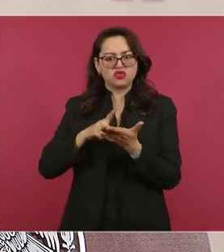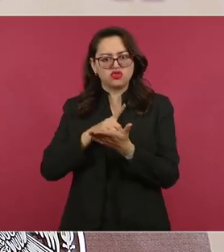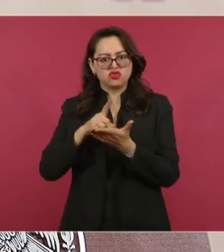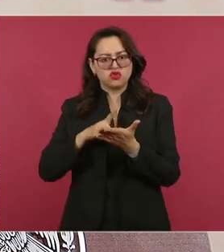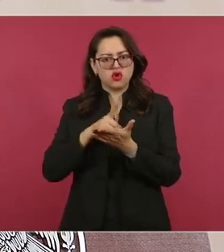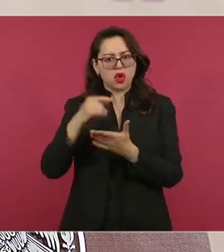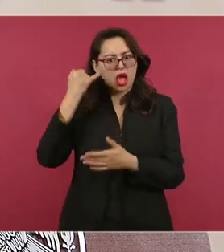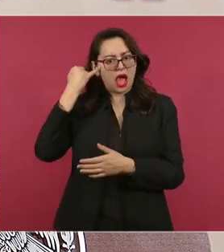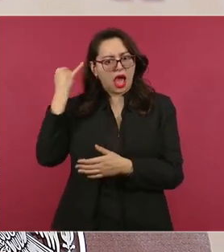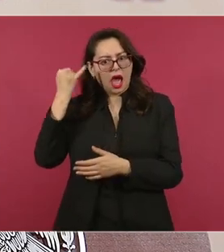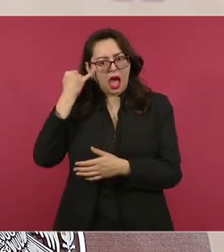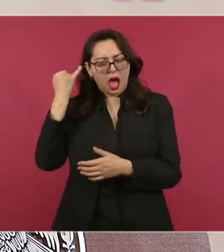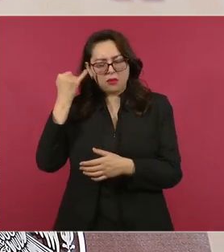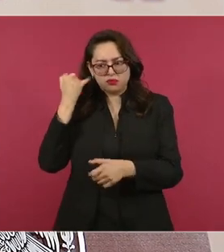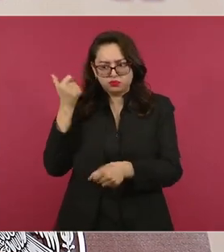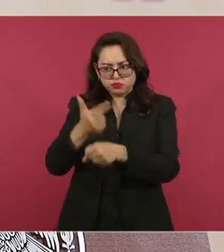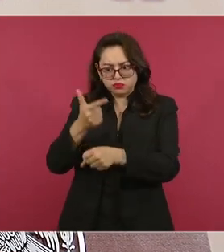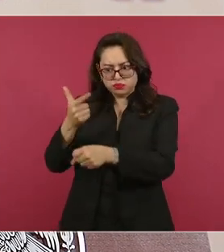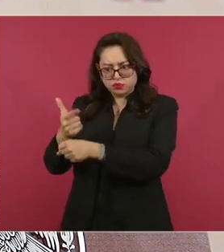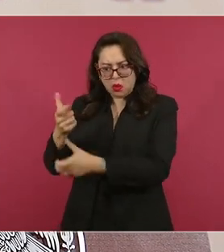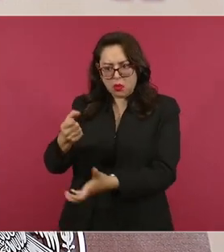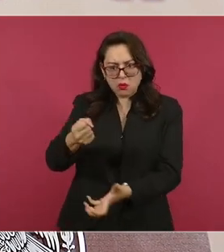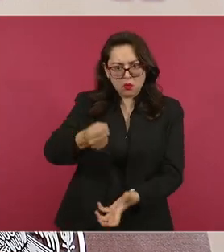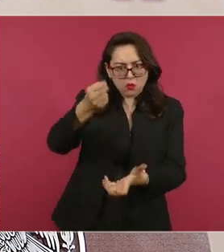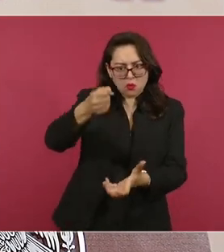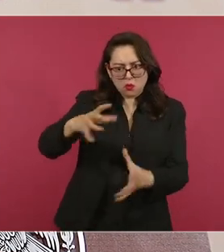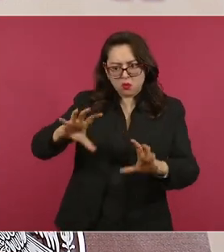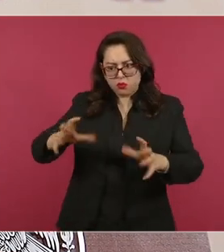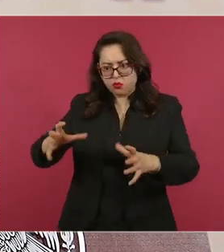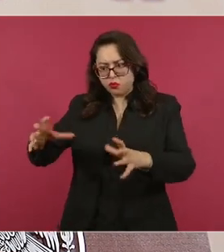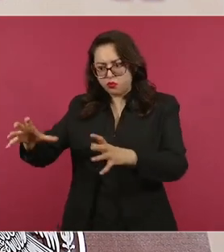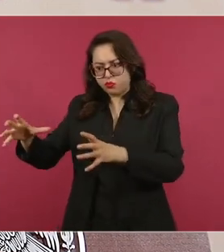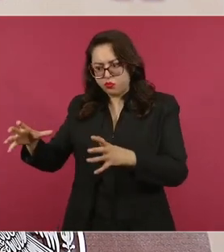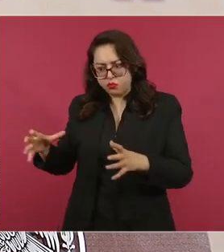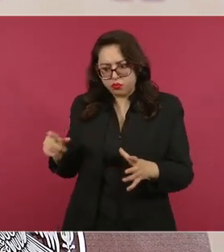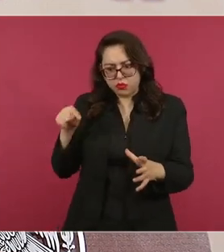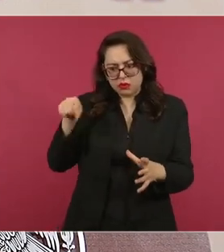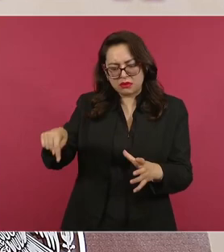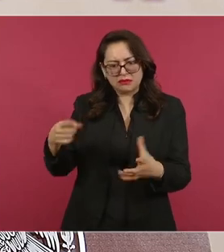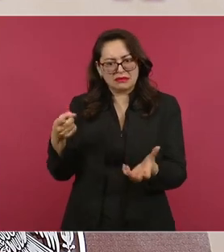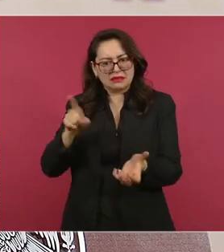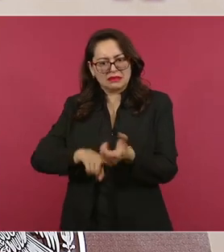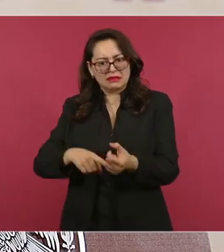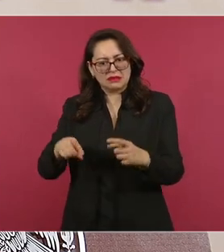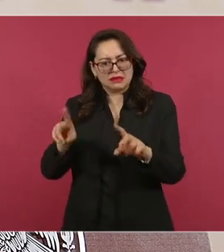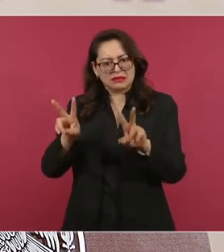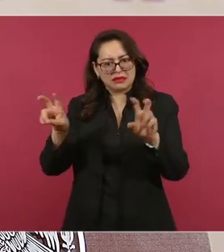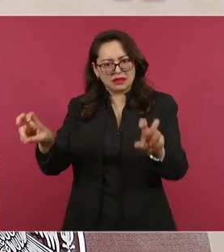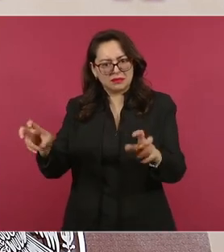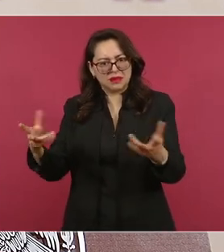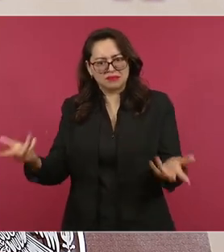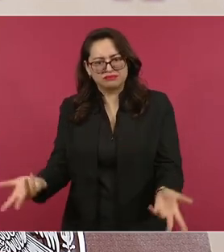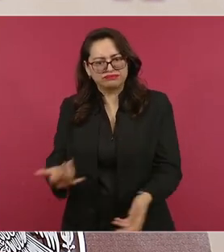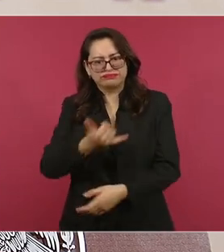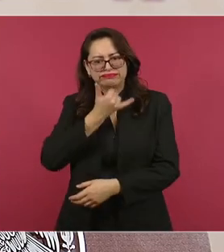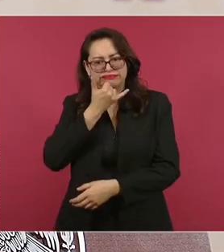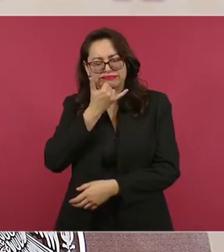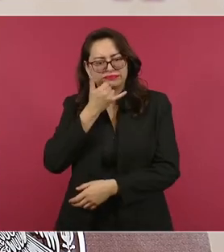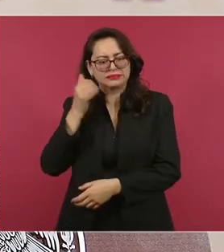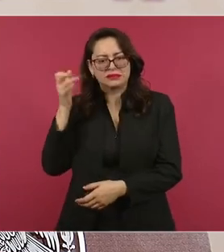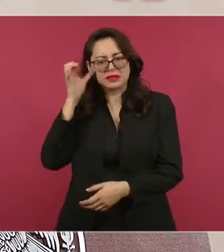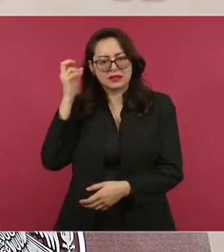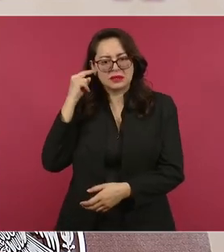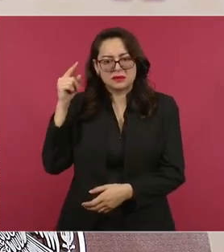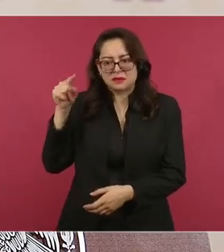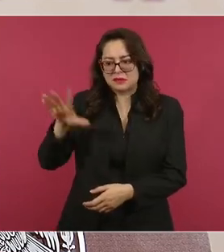Kong. Hay que decir, no tiene relaciones con China. El martes 7 de noviembre circularon notas acerca de